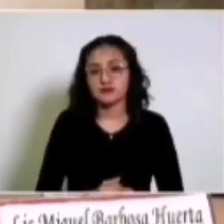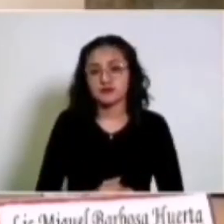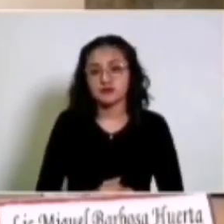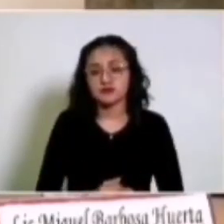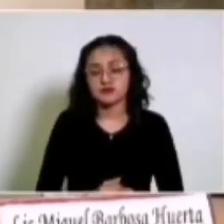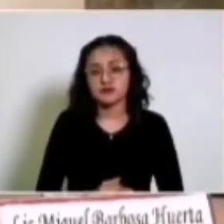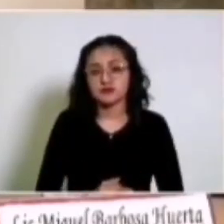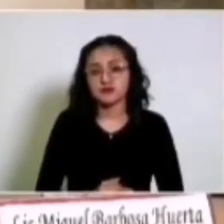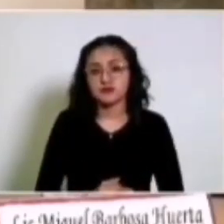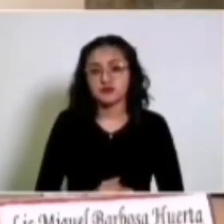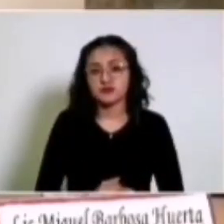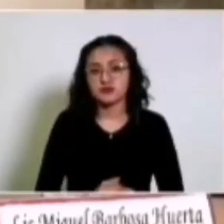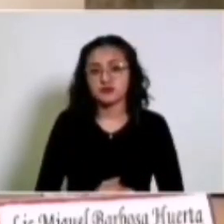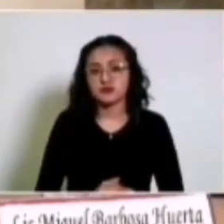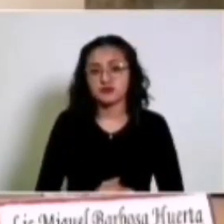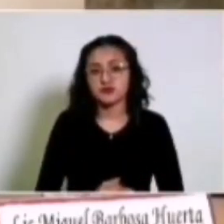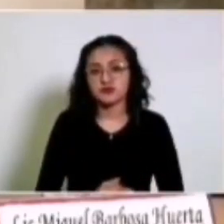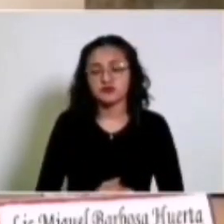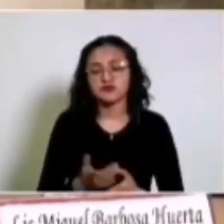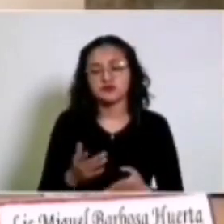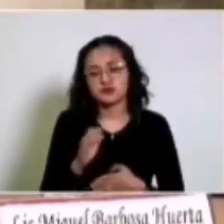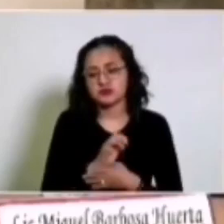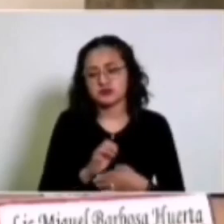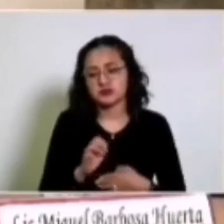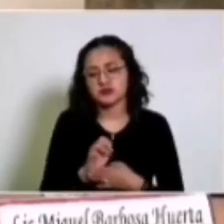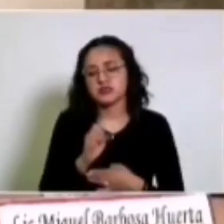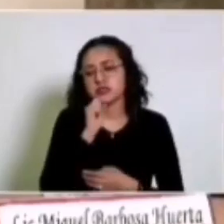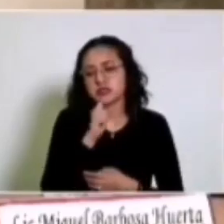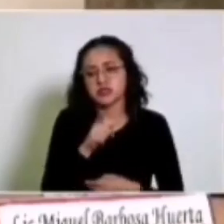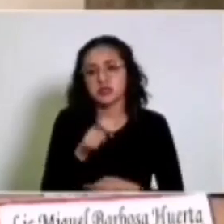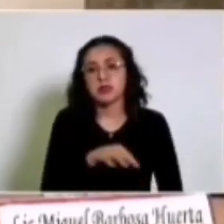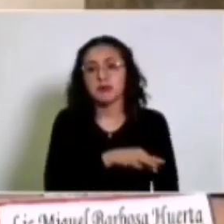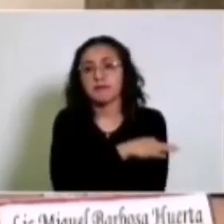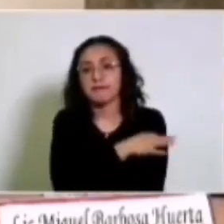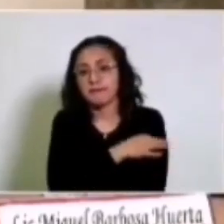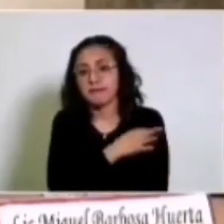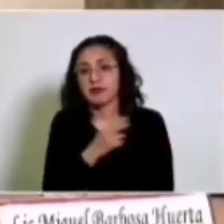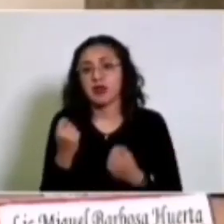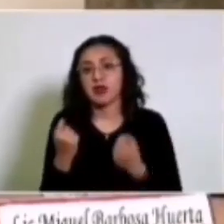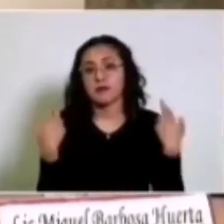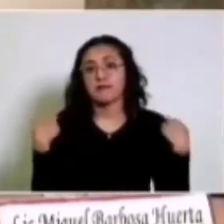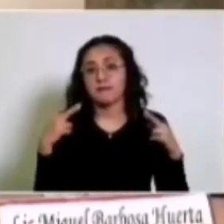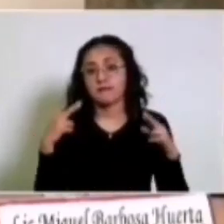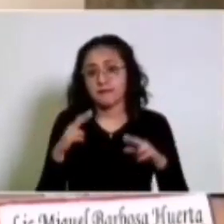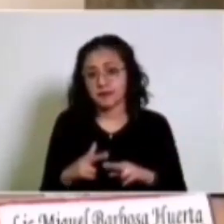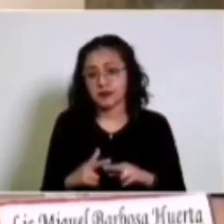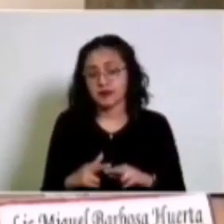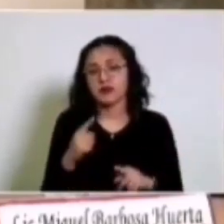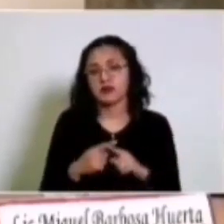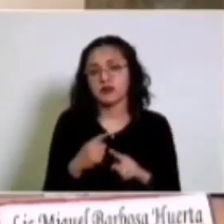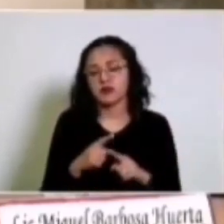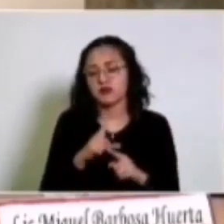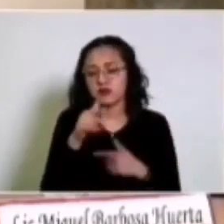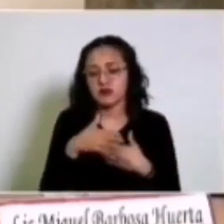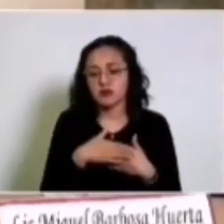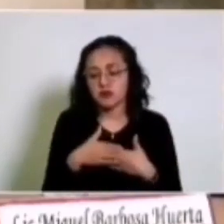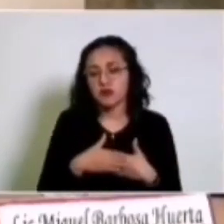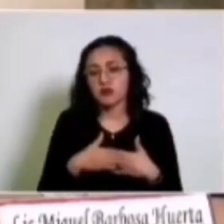Programas propios. Y entonces también la vacunación de los maestros, la que venga